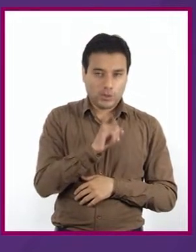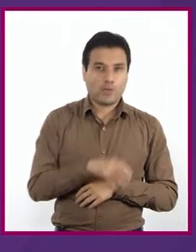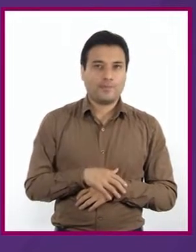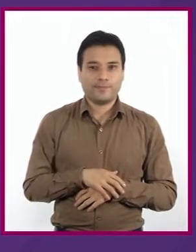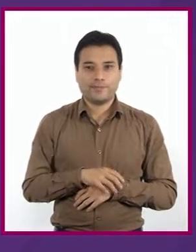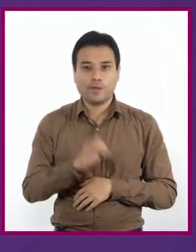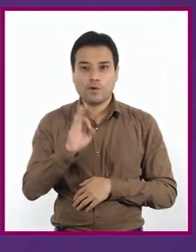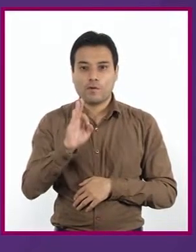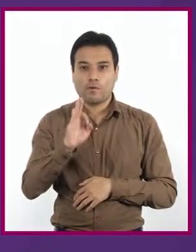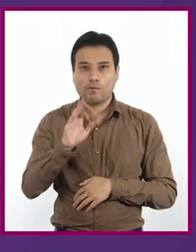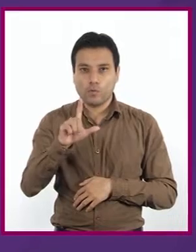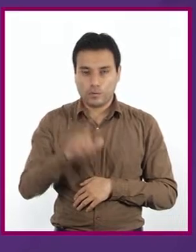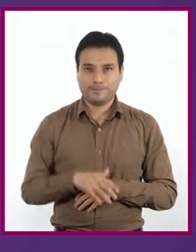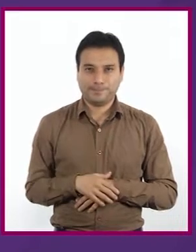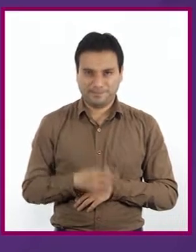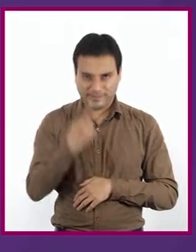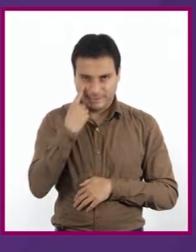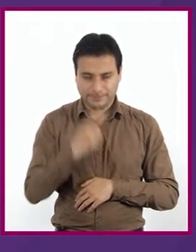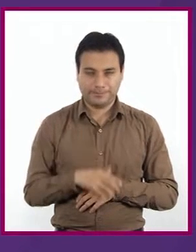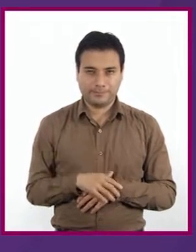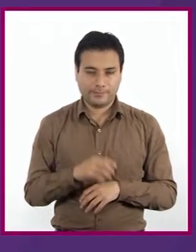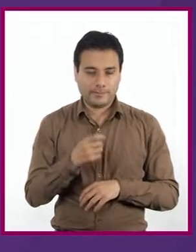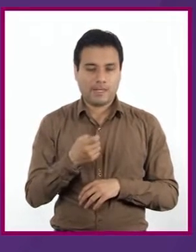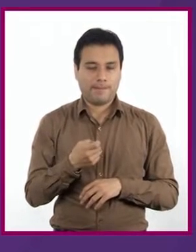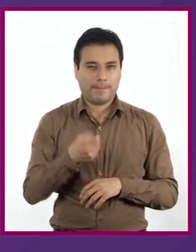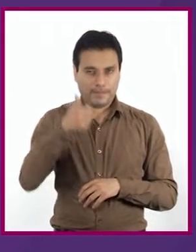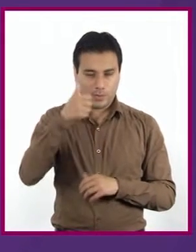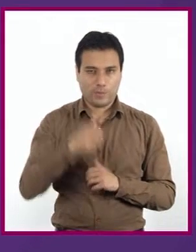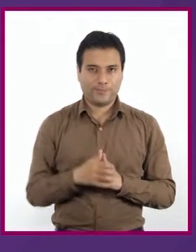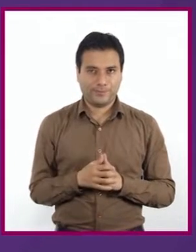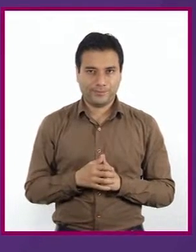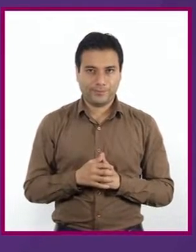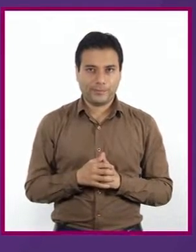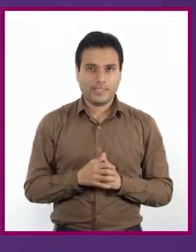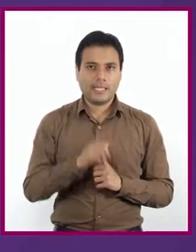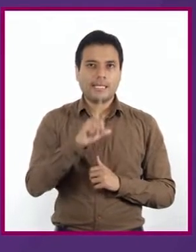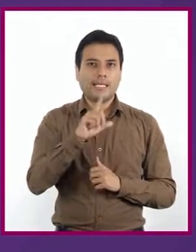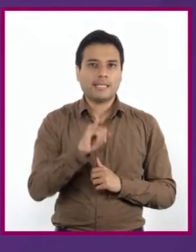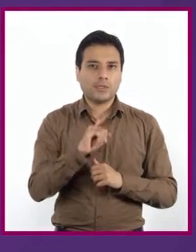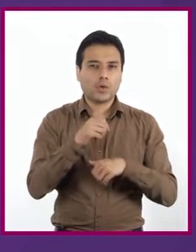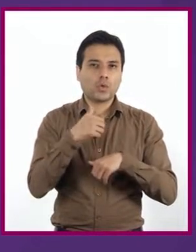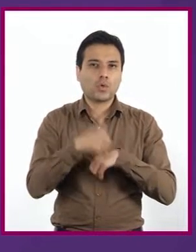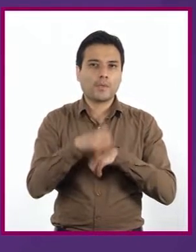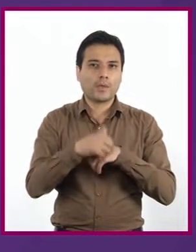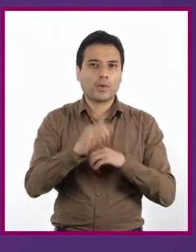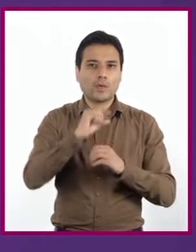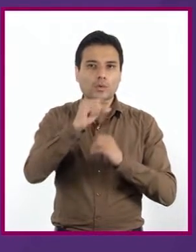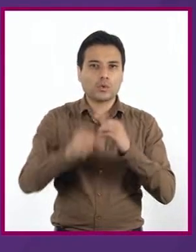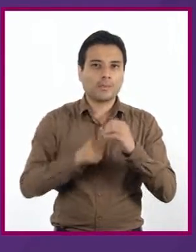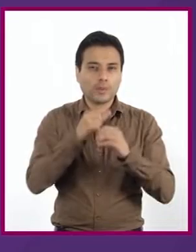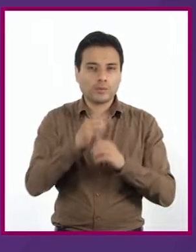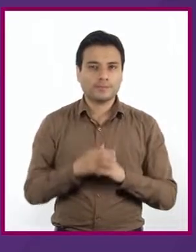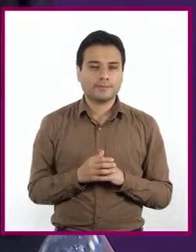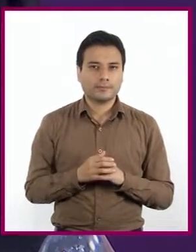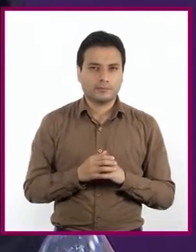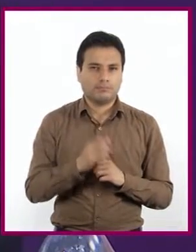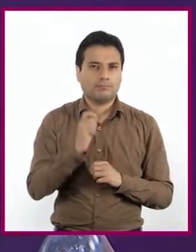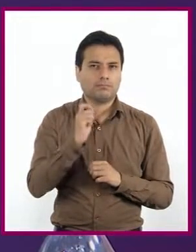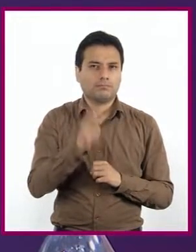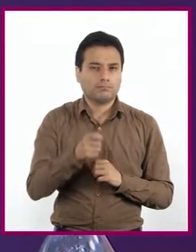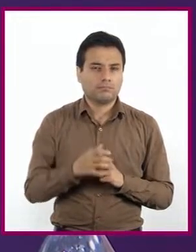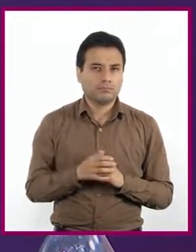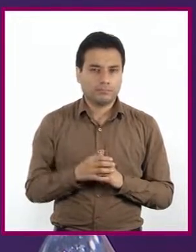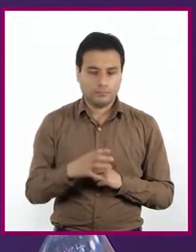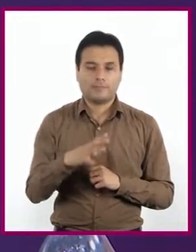flúor. Primero, vamos a identificar el número atómico del litio. Este dato nos indica que tiene